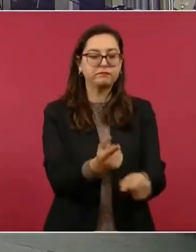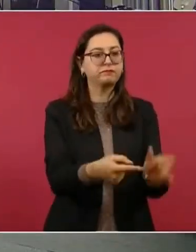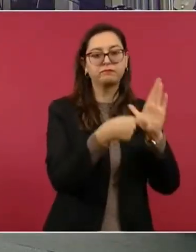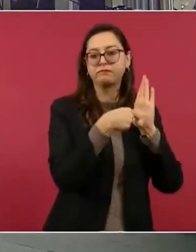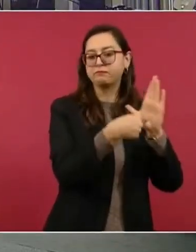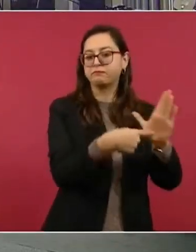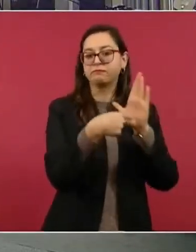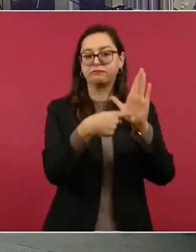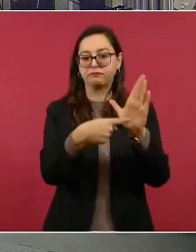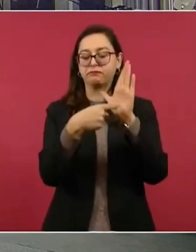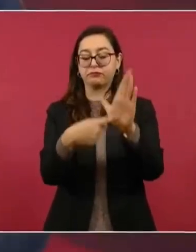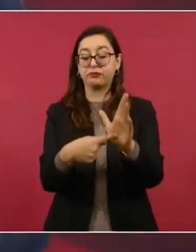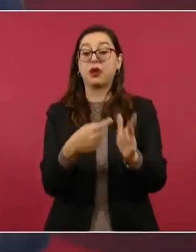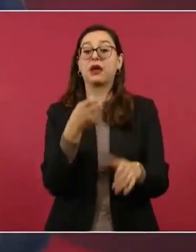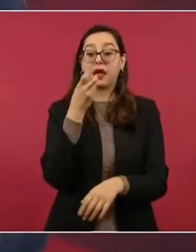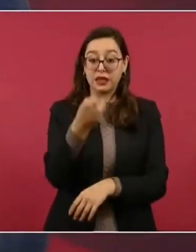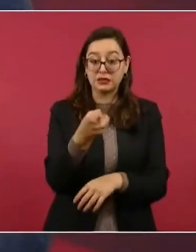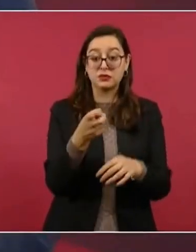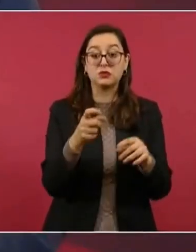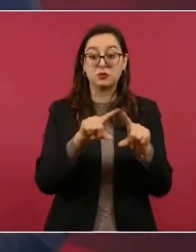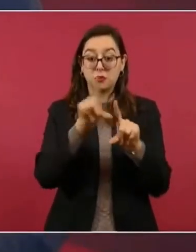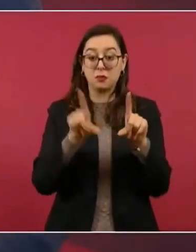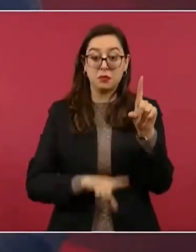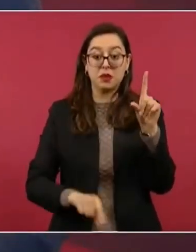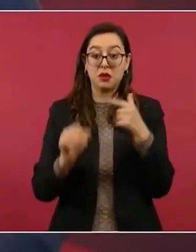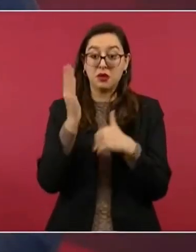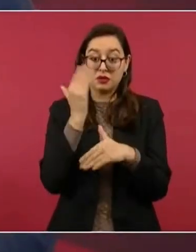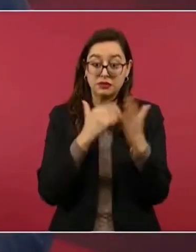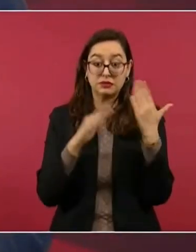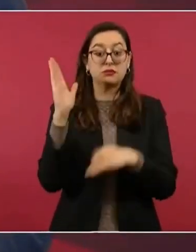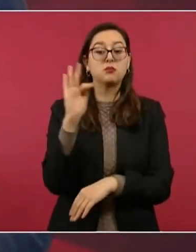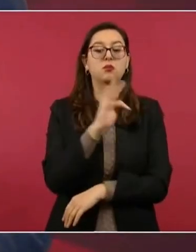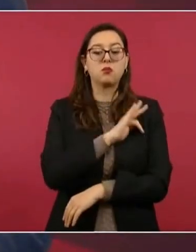porque eso es lo que nos va a sacar adelante. Yo siempre pongo el ejemplo